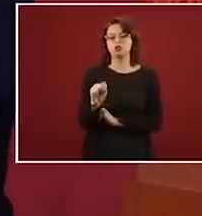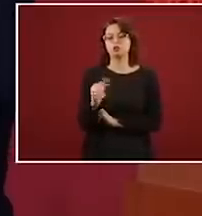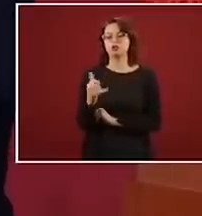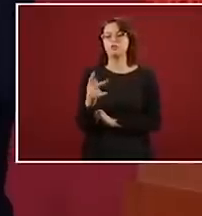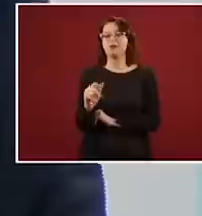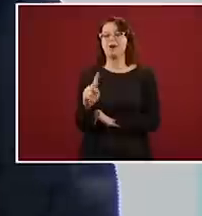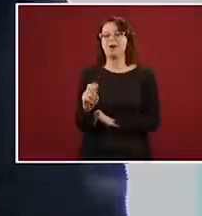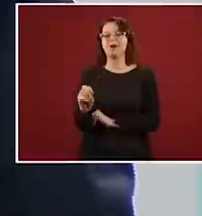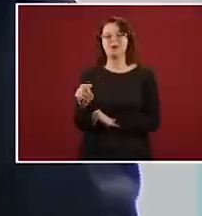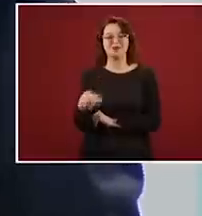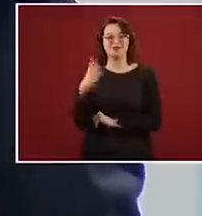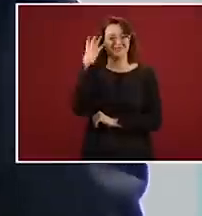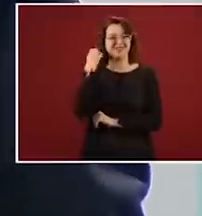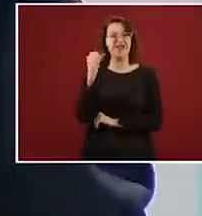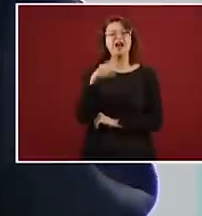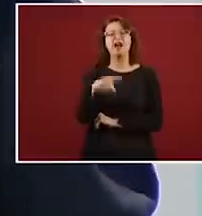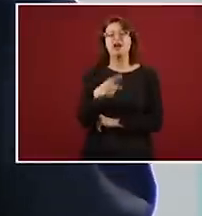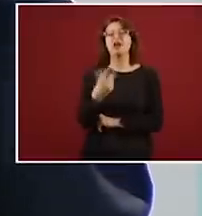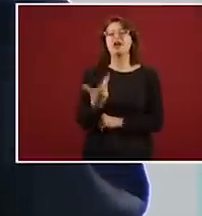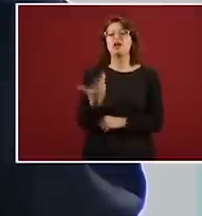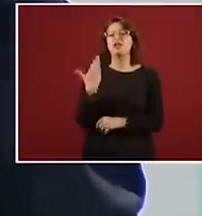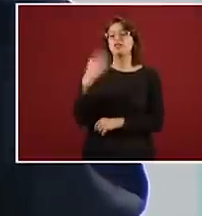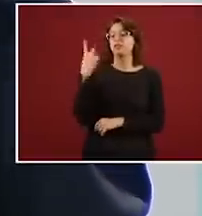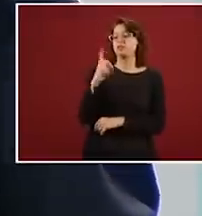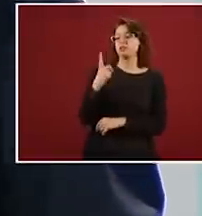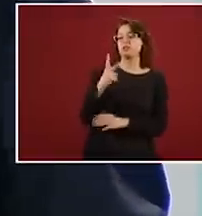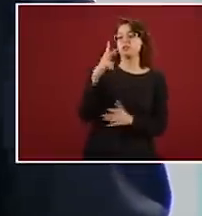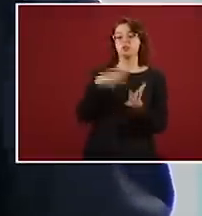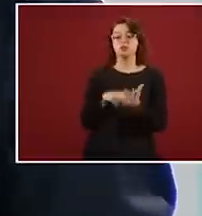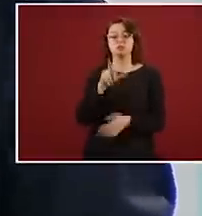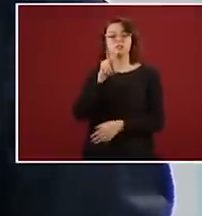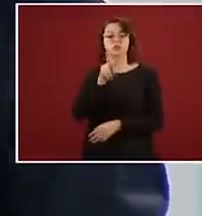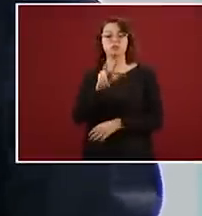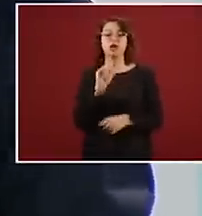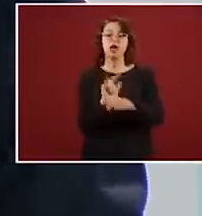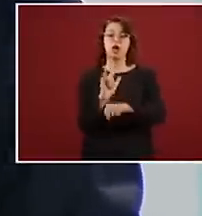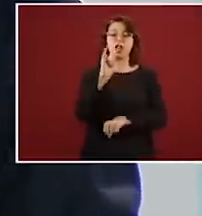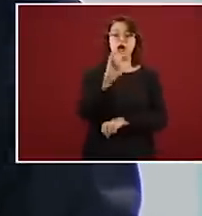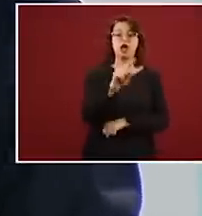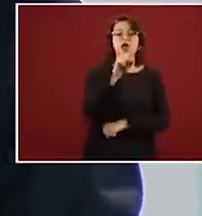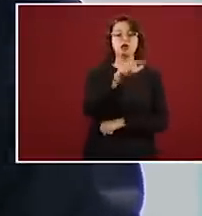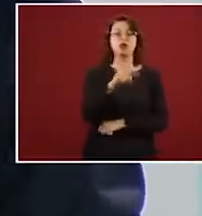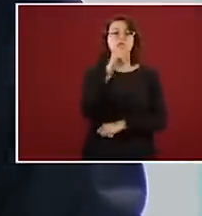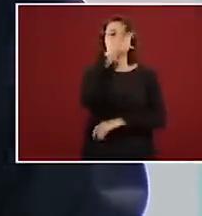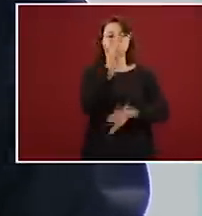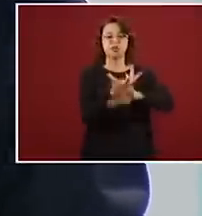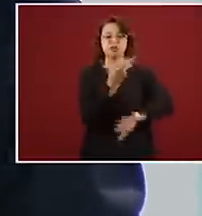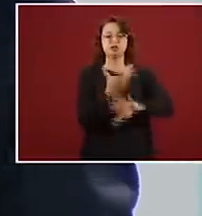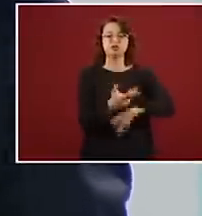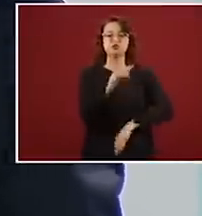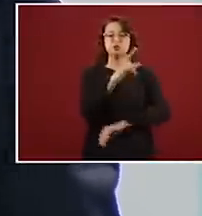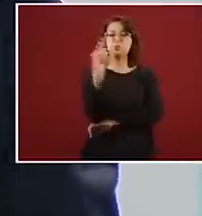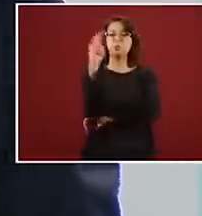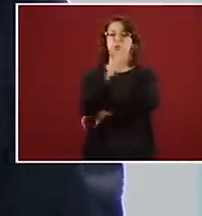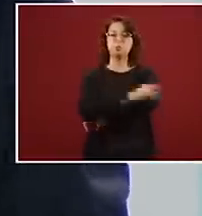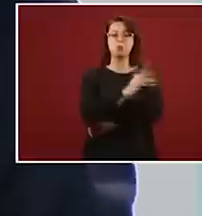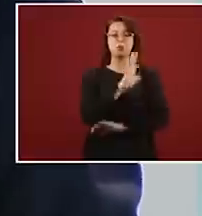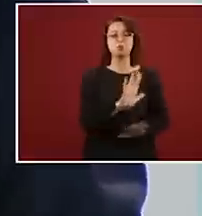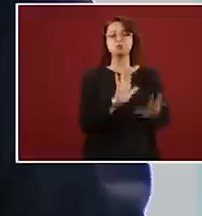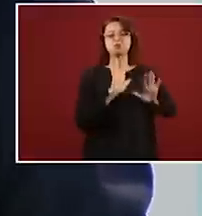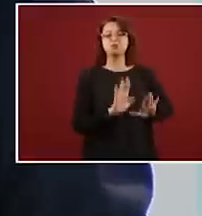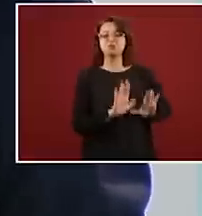Les recuerdo que desde diciembre de 2018 la aeronave ha permanecido en Victorville, Estados Unidos, para su